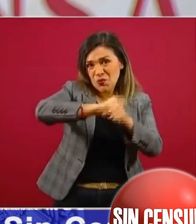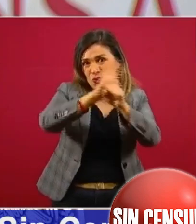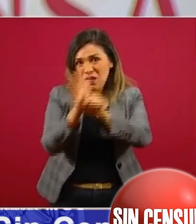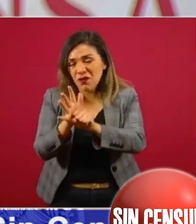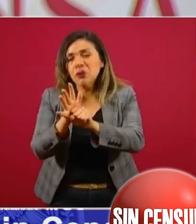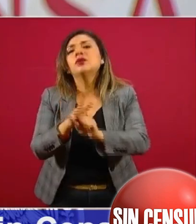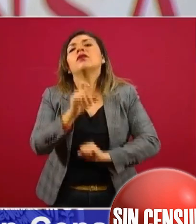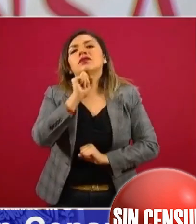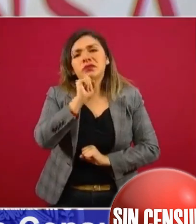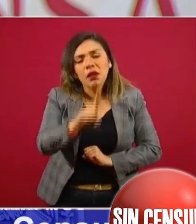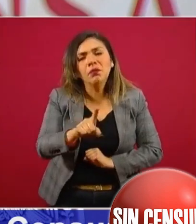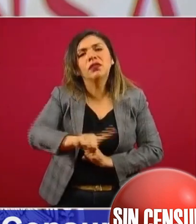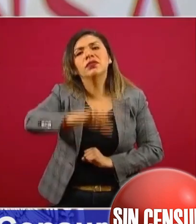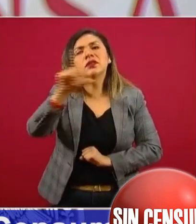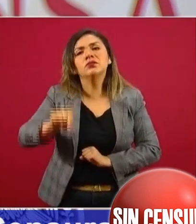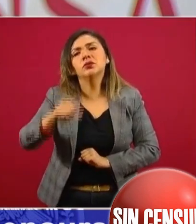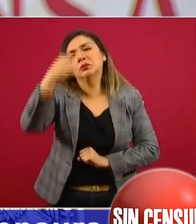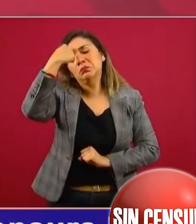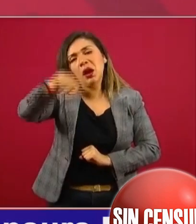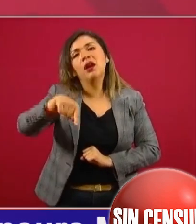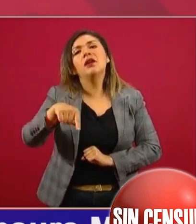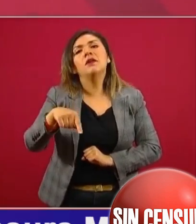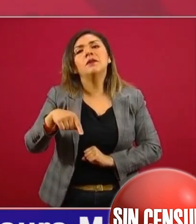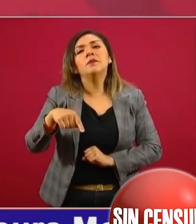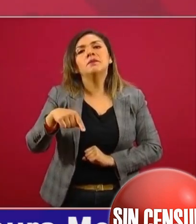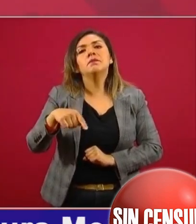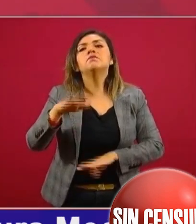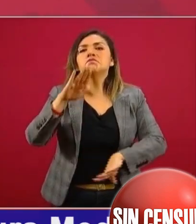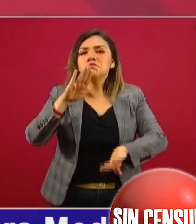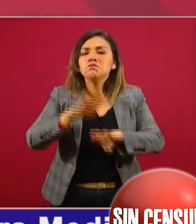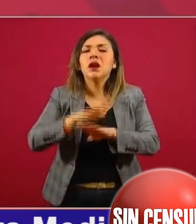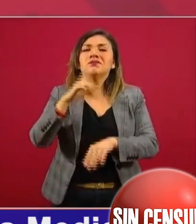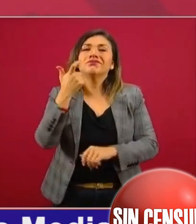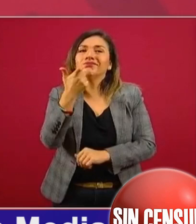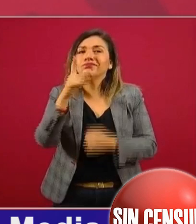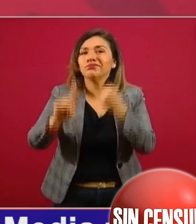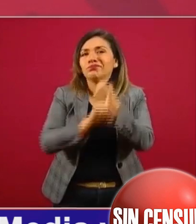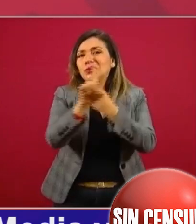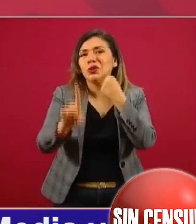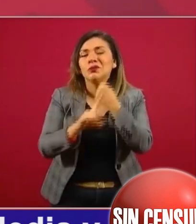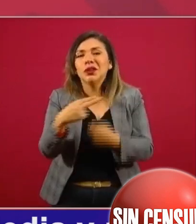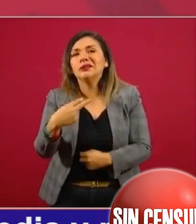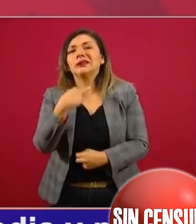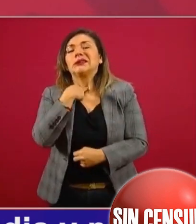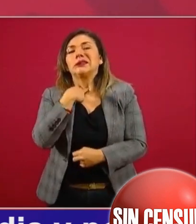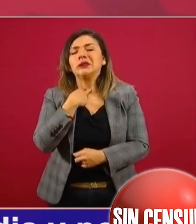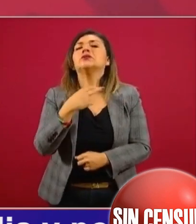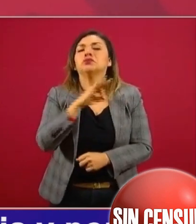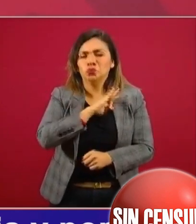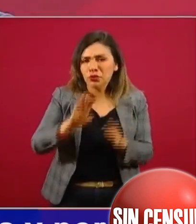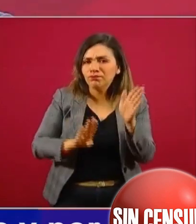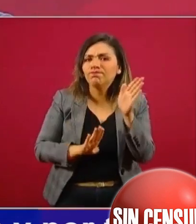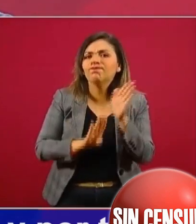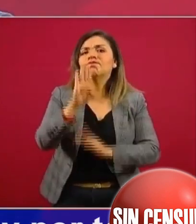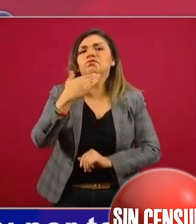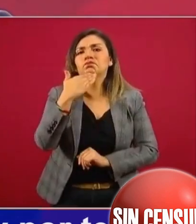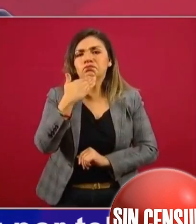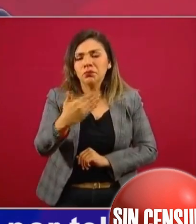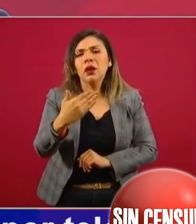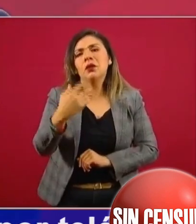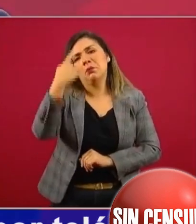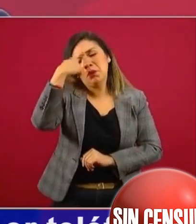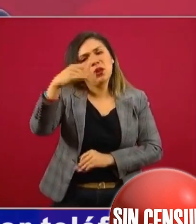vamos también a remontar la crisis económica y se va a garantizar el